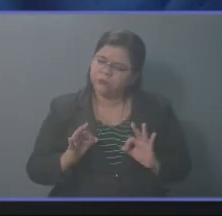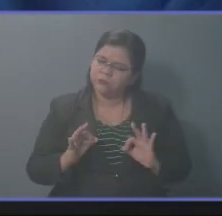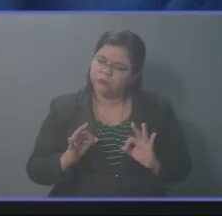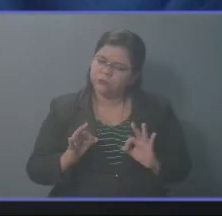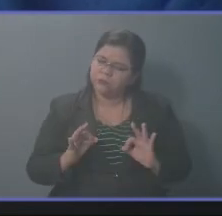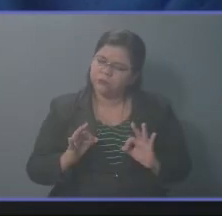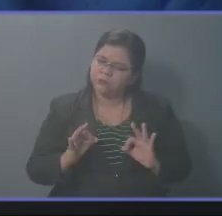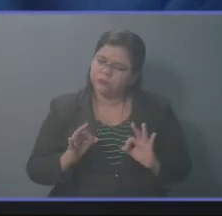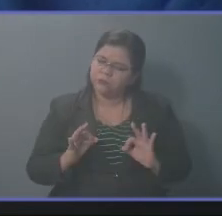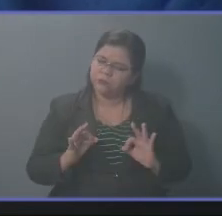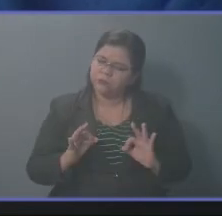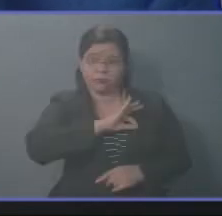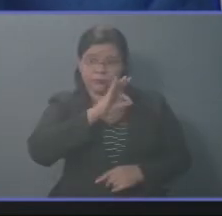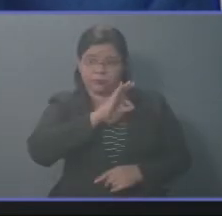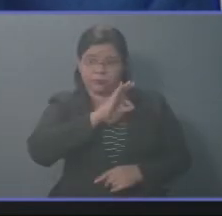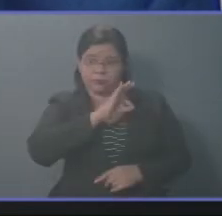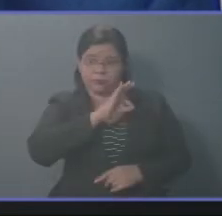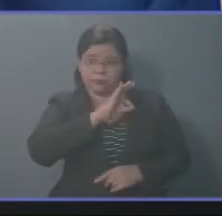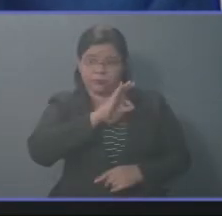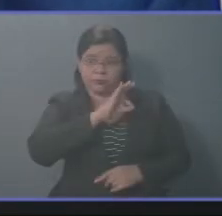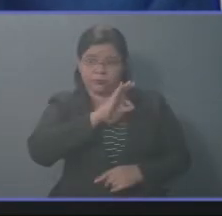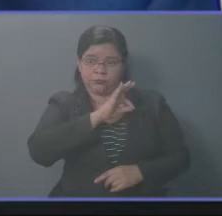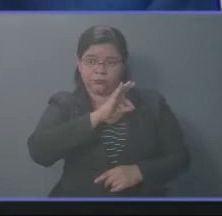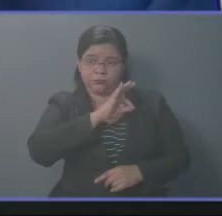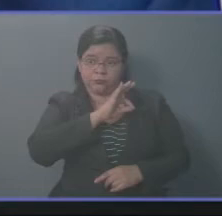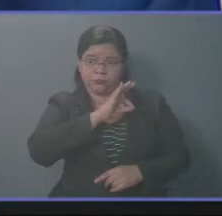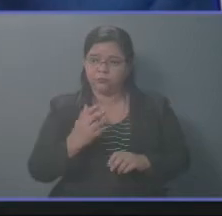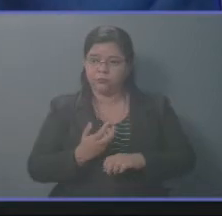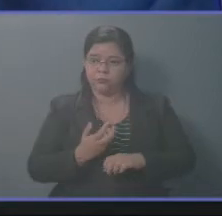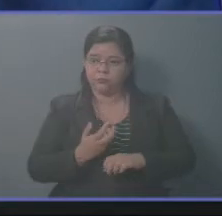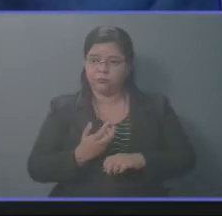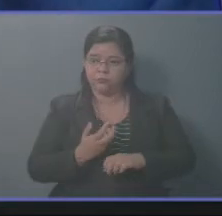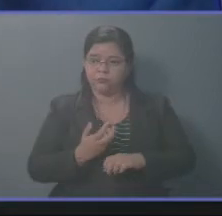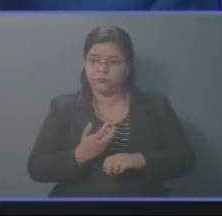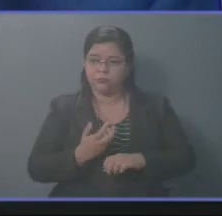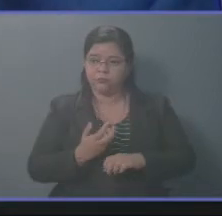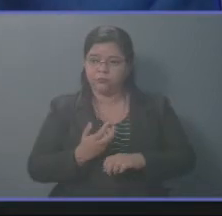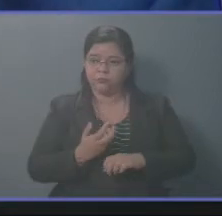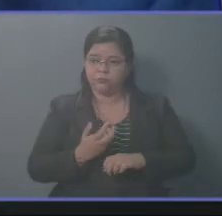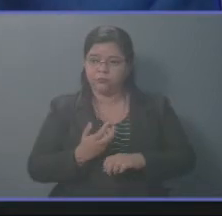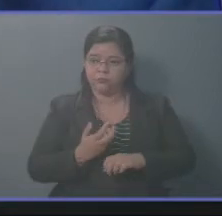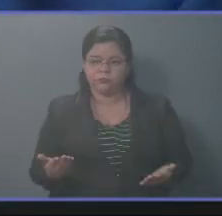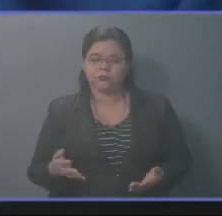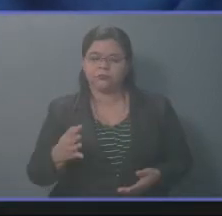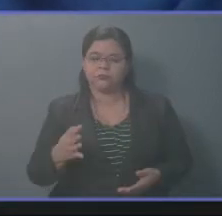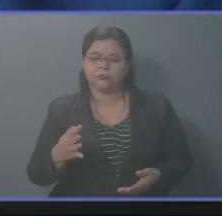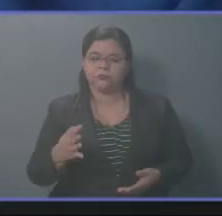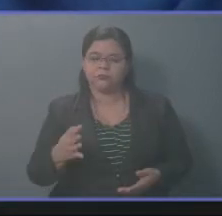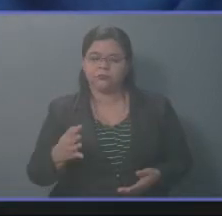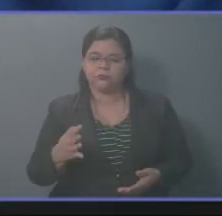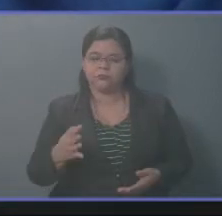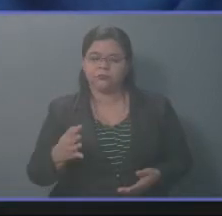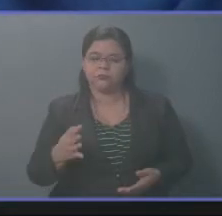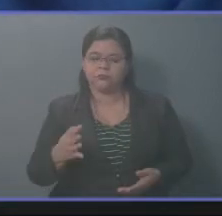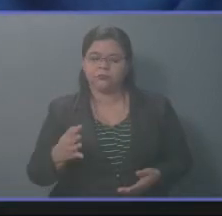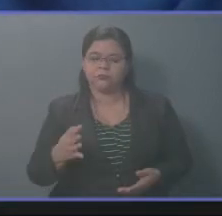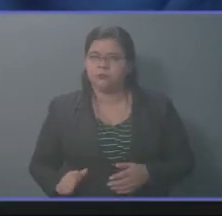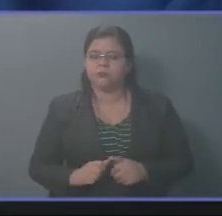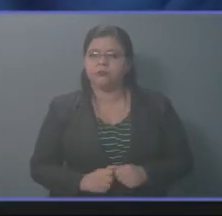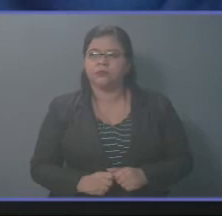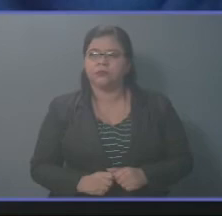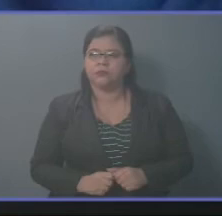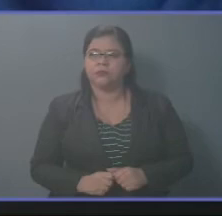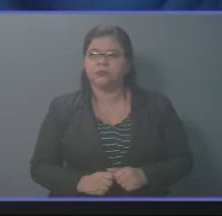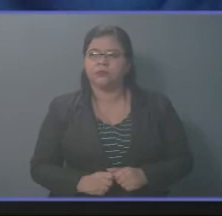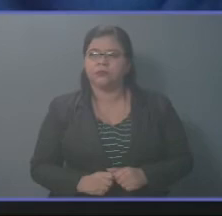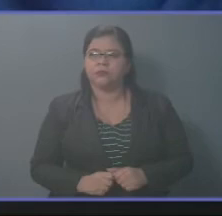estamos favoreciendo en este momento al sector de transporte es para beneficiar al pueblo salvadoreño,